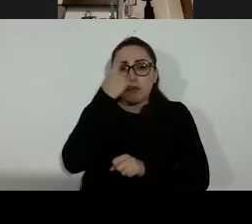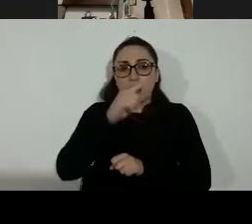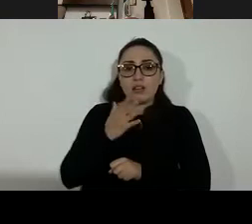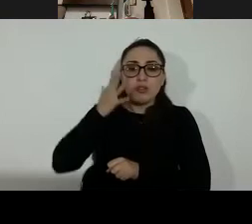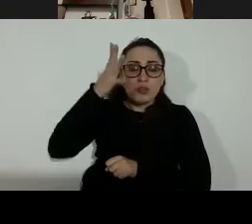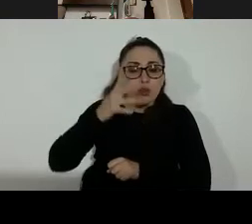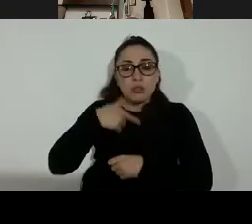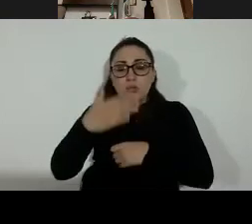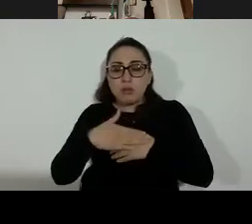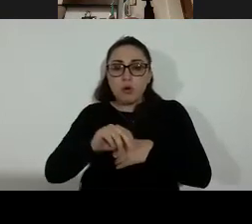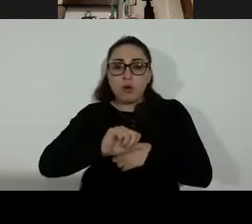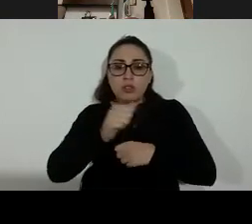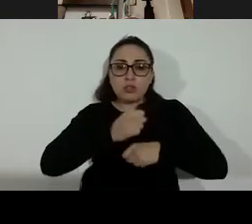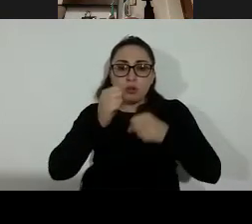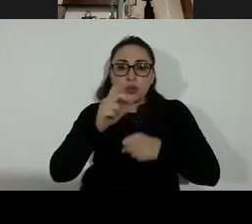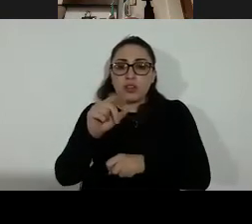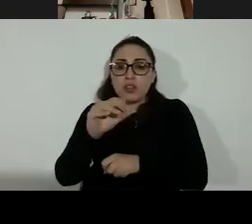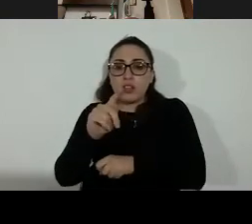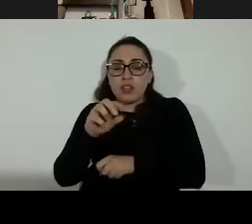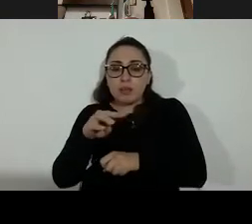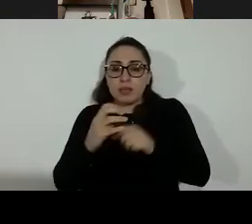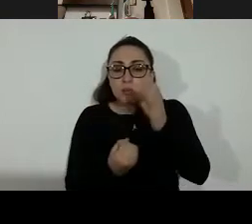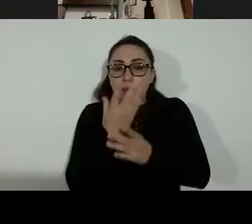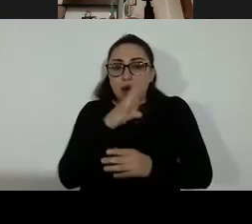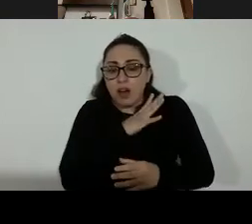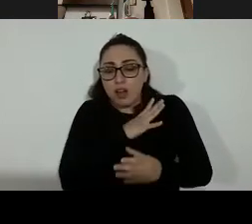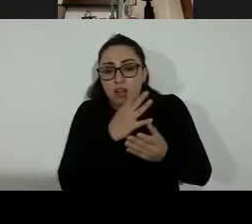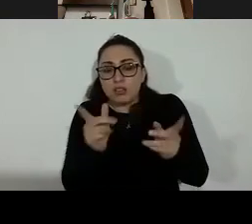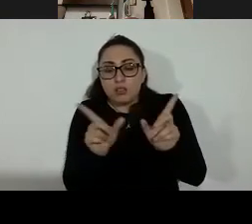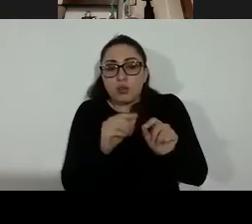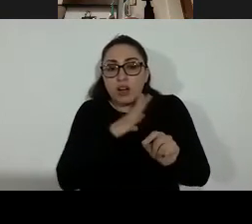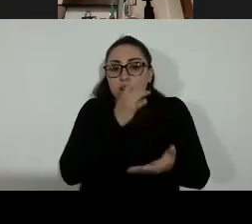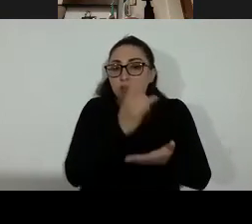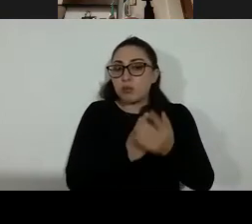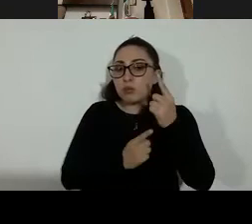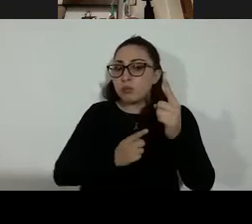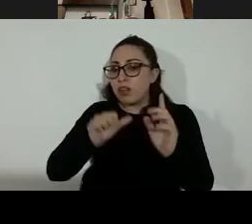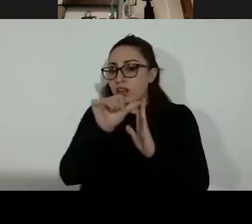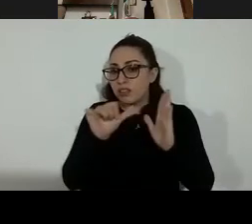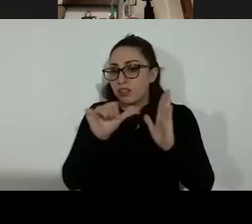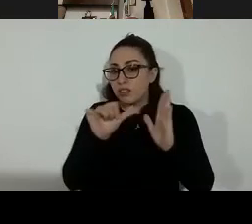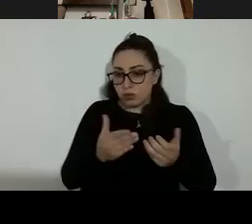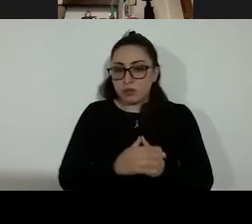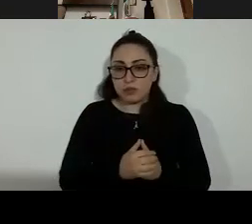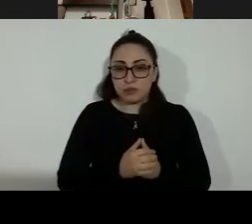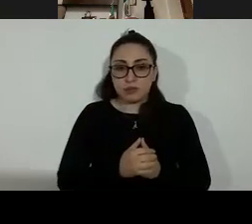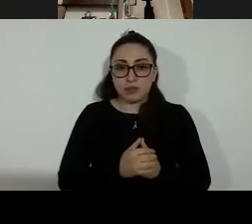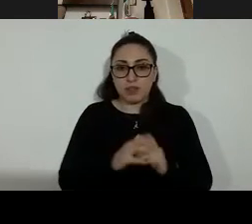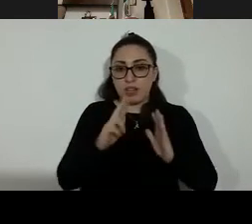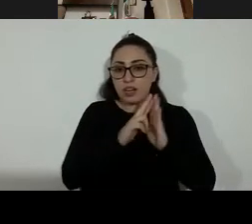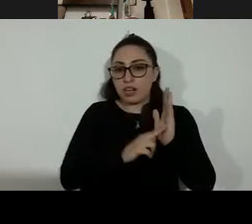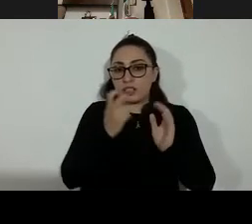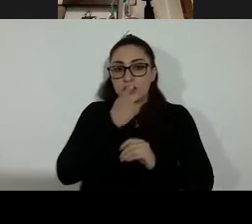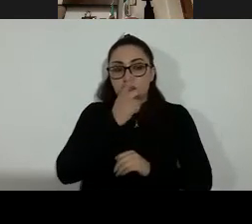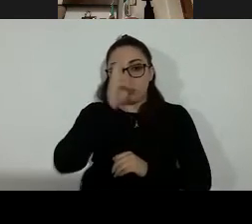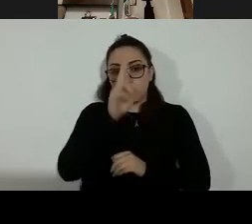de seguramente muchos dictámenes que vendrán, en donde probablemente solo se tenga un artículo. Es decir, el reglamento no lo prohíbe